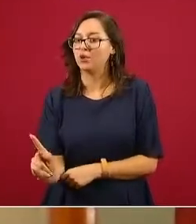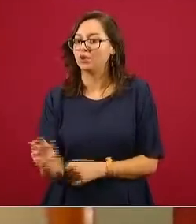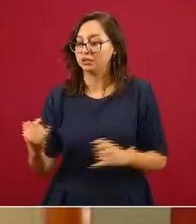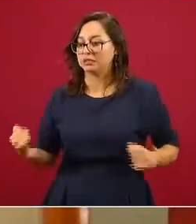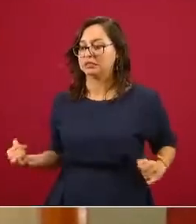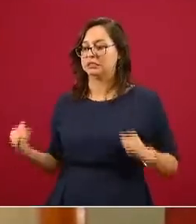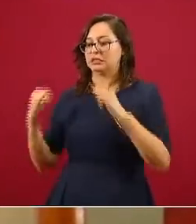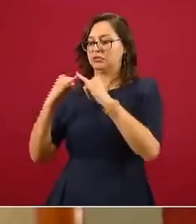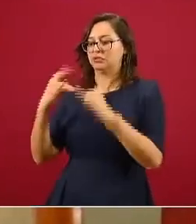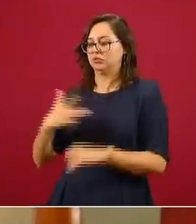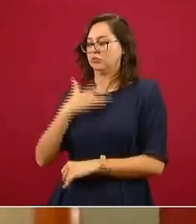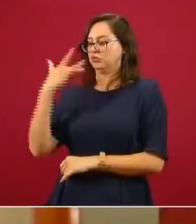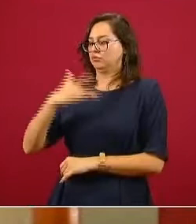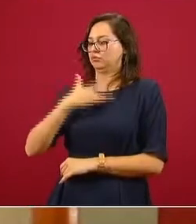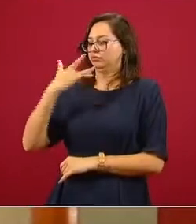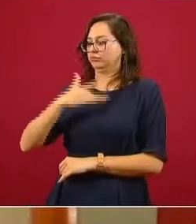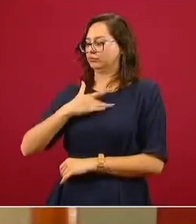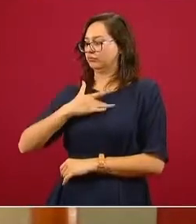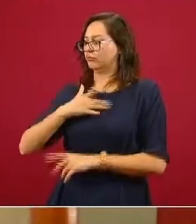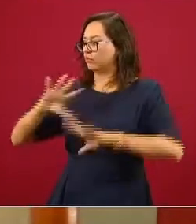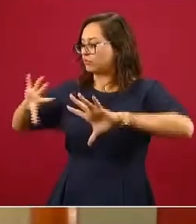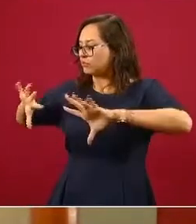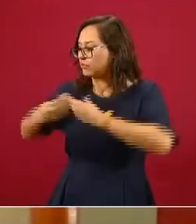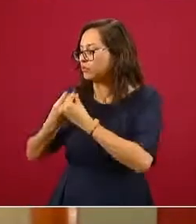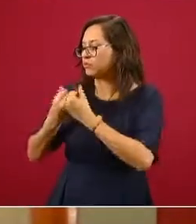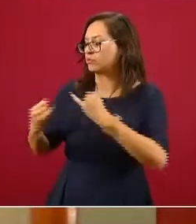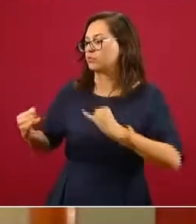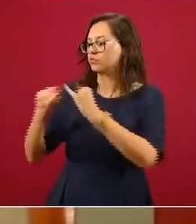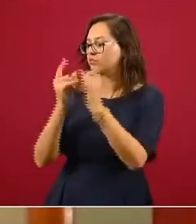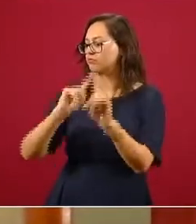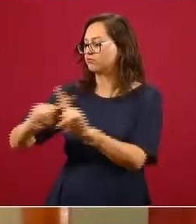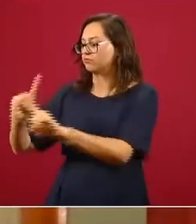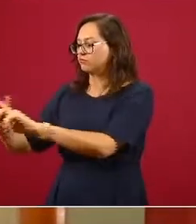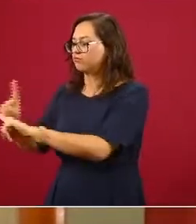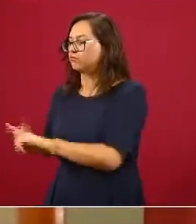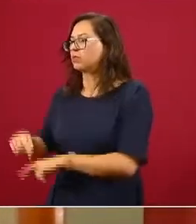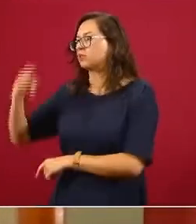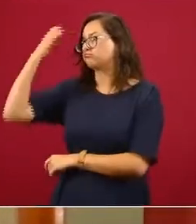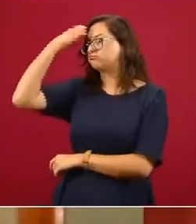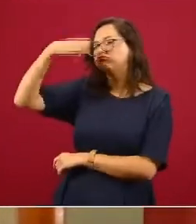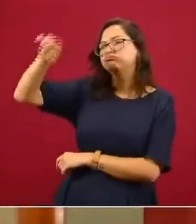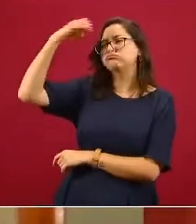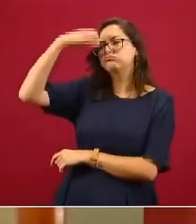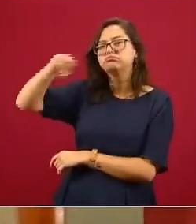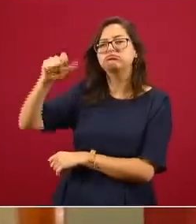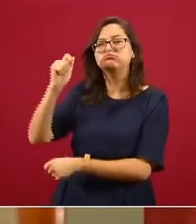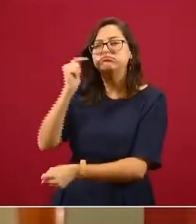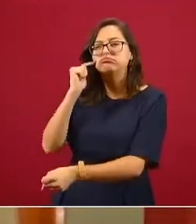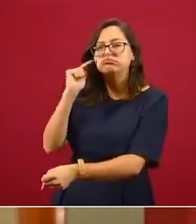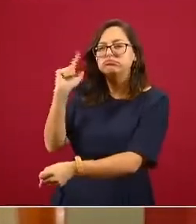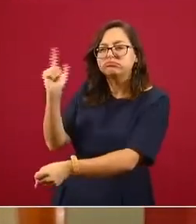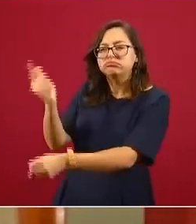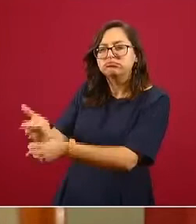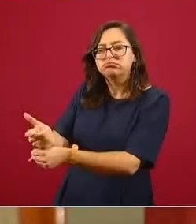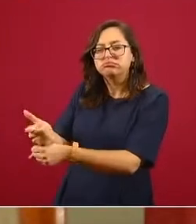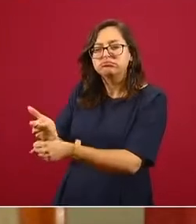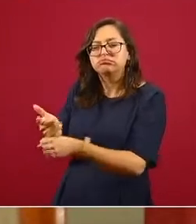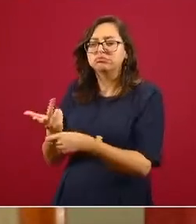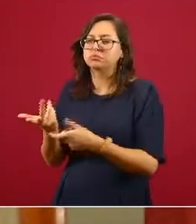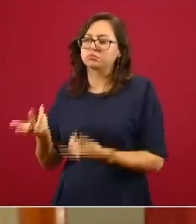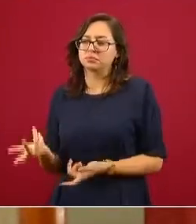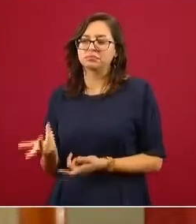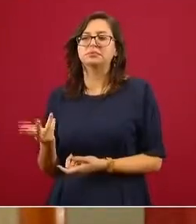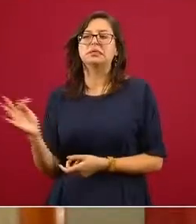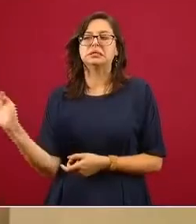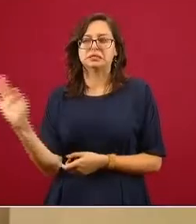quienes trabajamos en las instituciones, sino la experiencia acumulada institucional nos permite identificar ciertas señales como